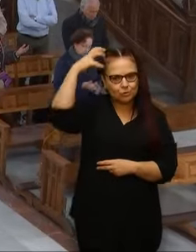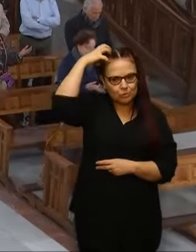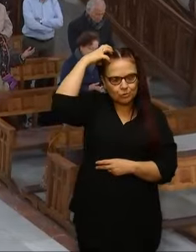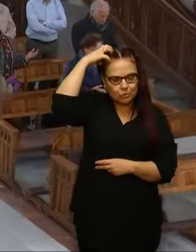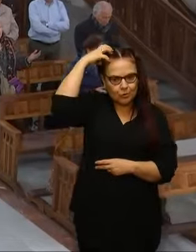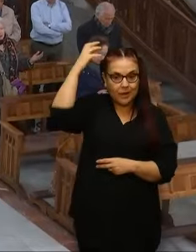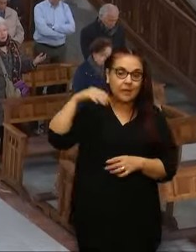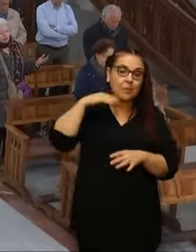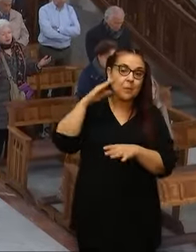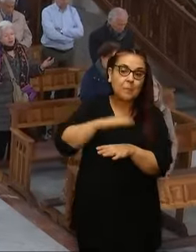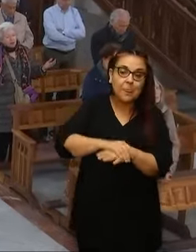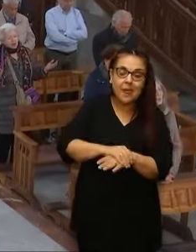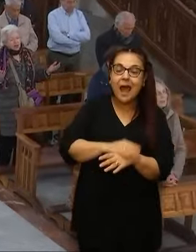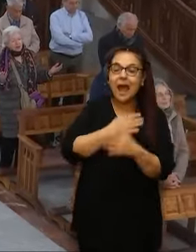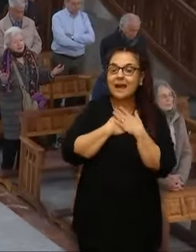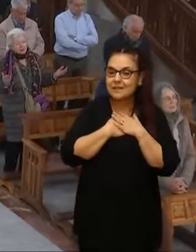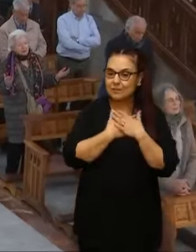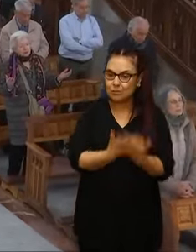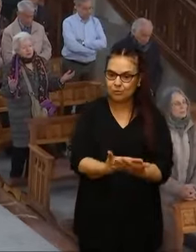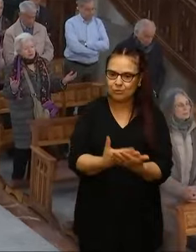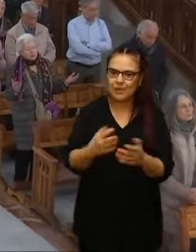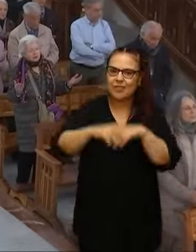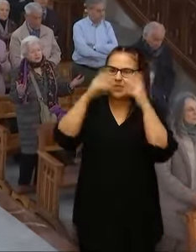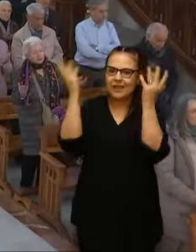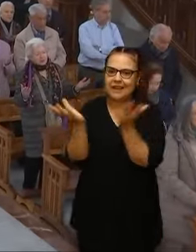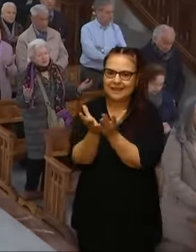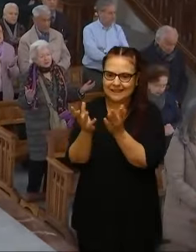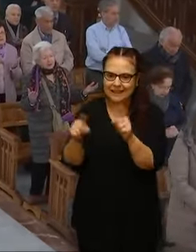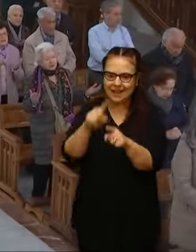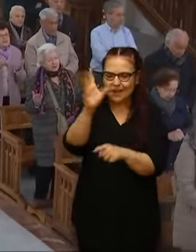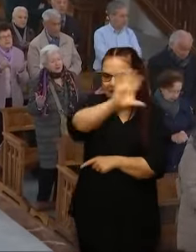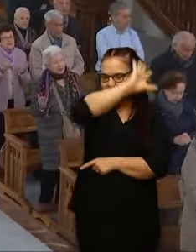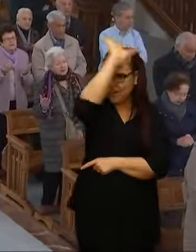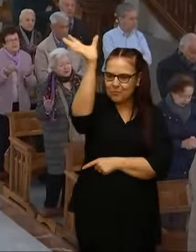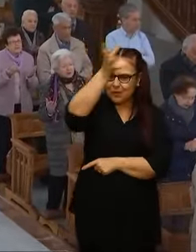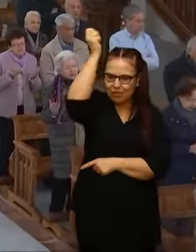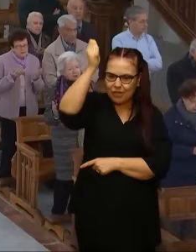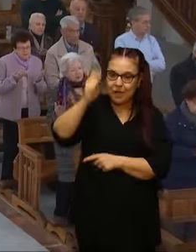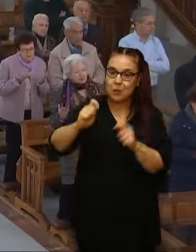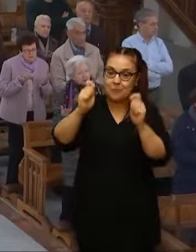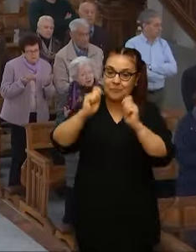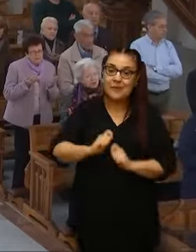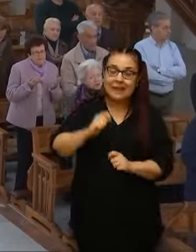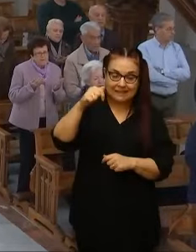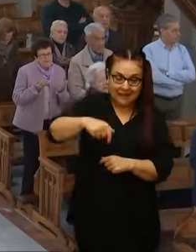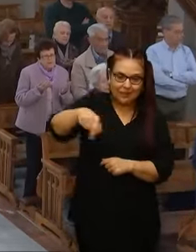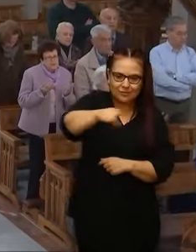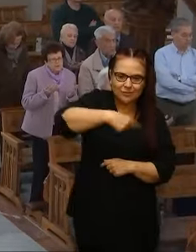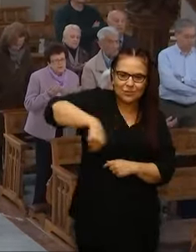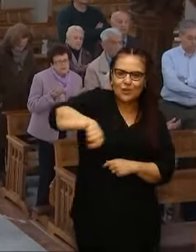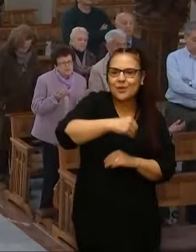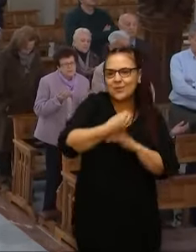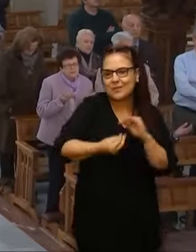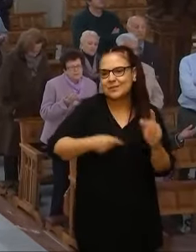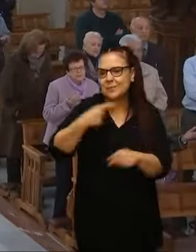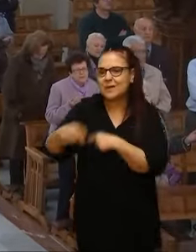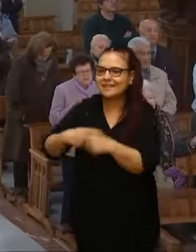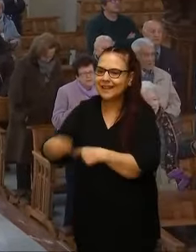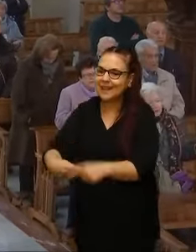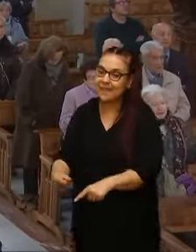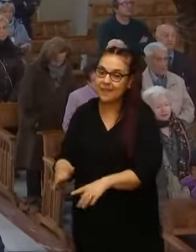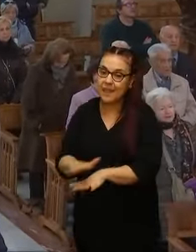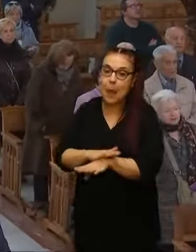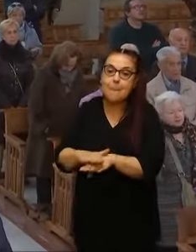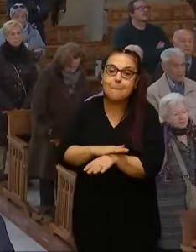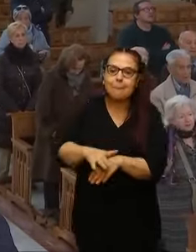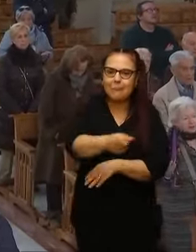a nosotros tu reino. Hágase tu voluntad en la tierra como en el cielo. Danos hoy nuestro pan